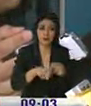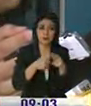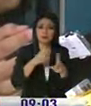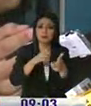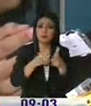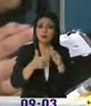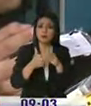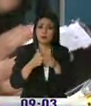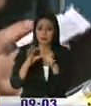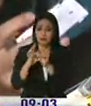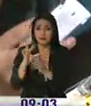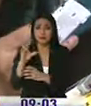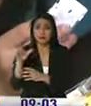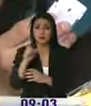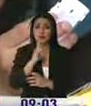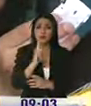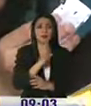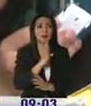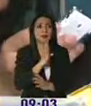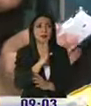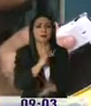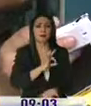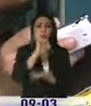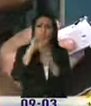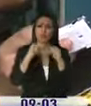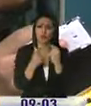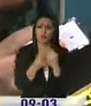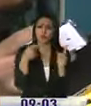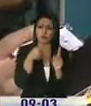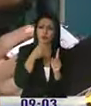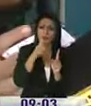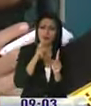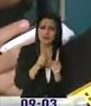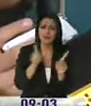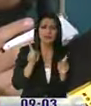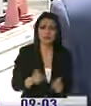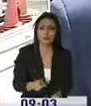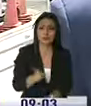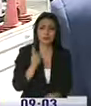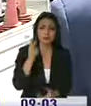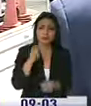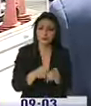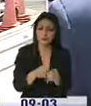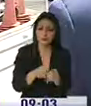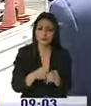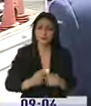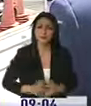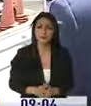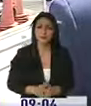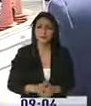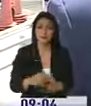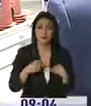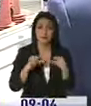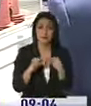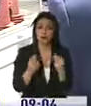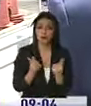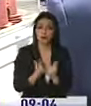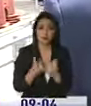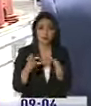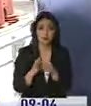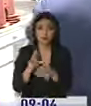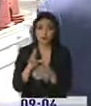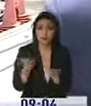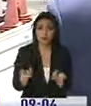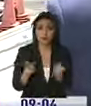problema en Alianza País, al hablar en nombre del bloque, fue Daniel Mendoza. Él no debería participar. Tan miembro del bloque de Movimiento Alianza